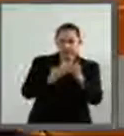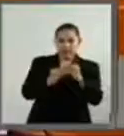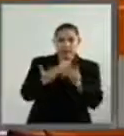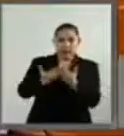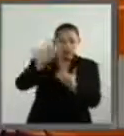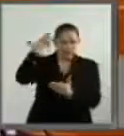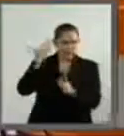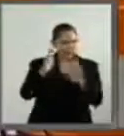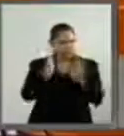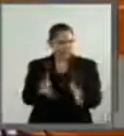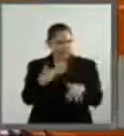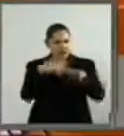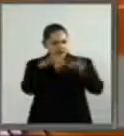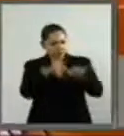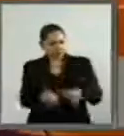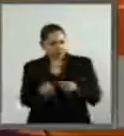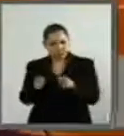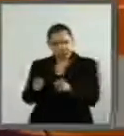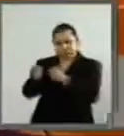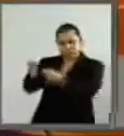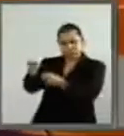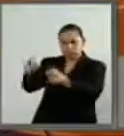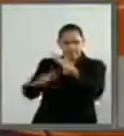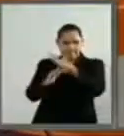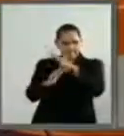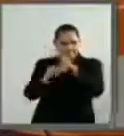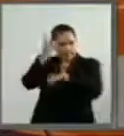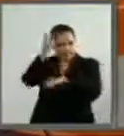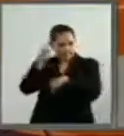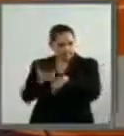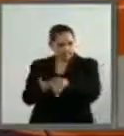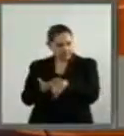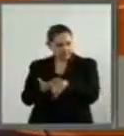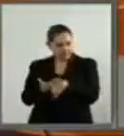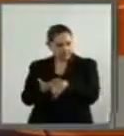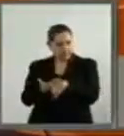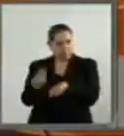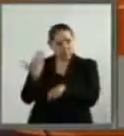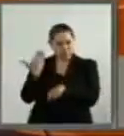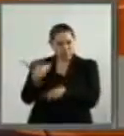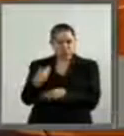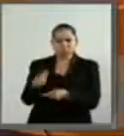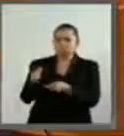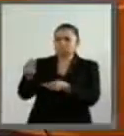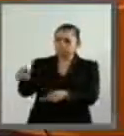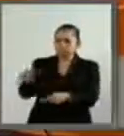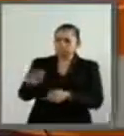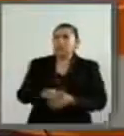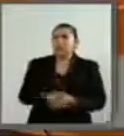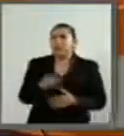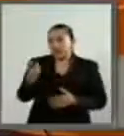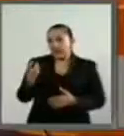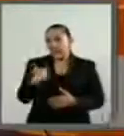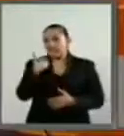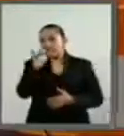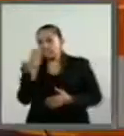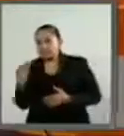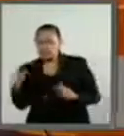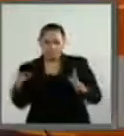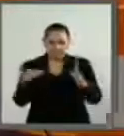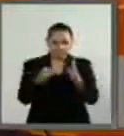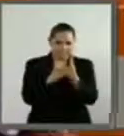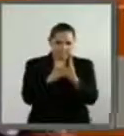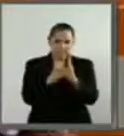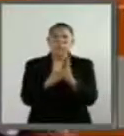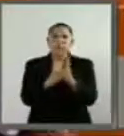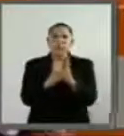en tiempo y forma a la mesa por escrito, y que tengo entendido que está, bueno, de